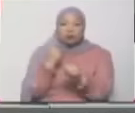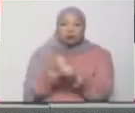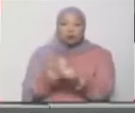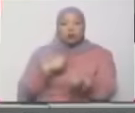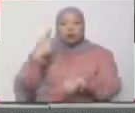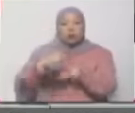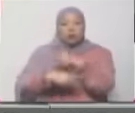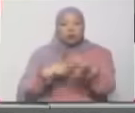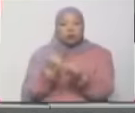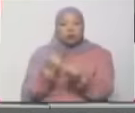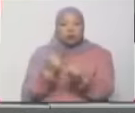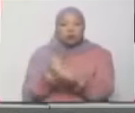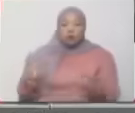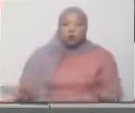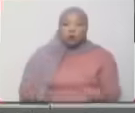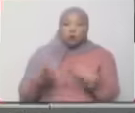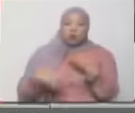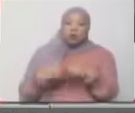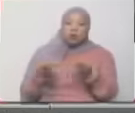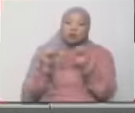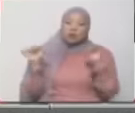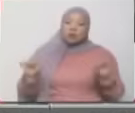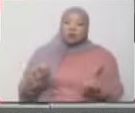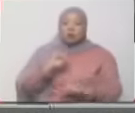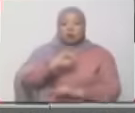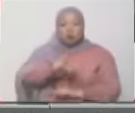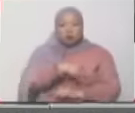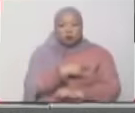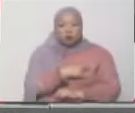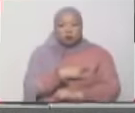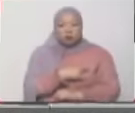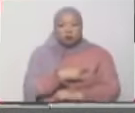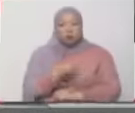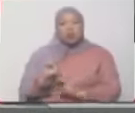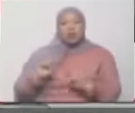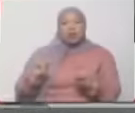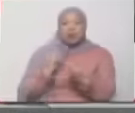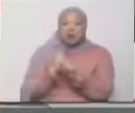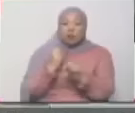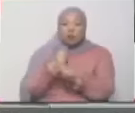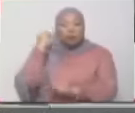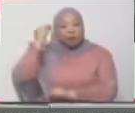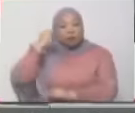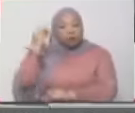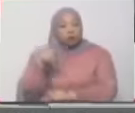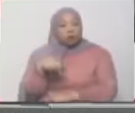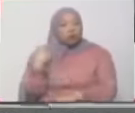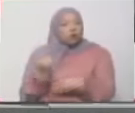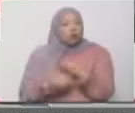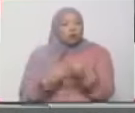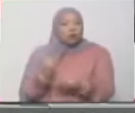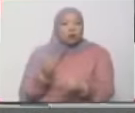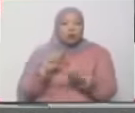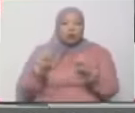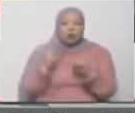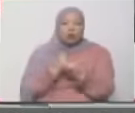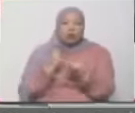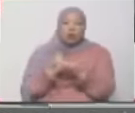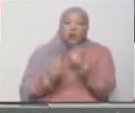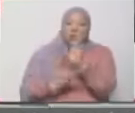proceso, impulso que le ha metido al sistema universitario. Pero este tema lo han pensado, Ricardo, ¿qué han pensado ustedes sobre el tema del